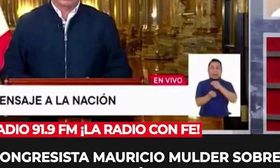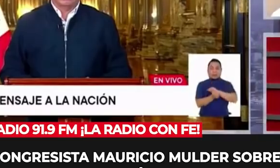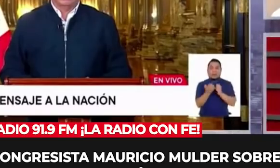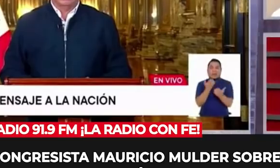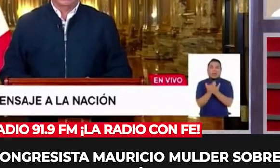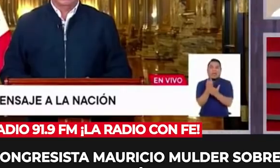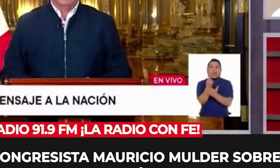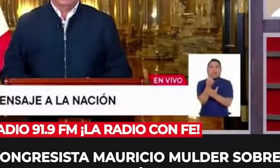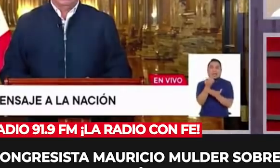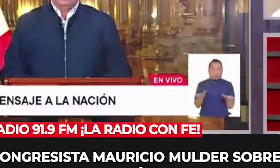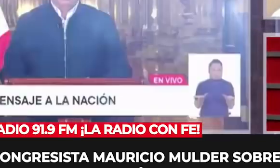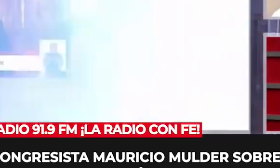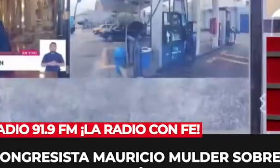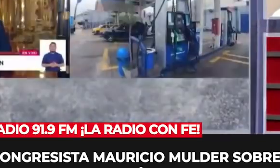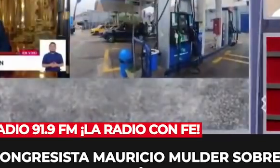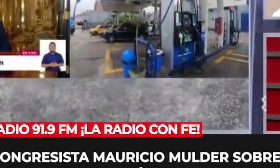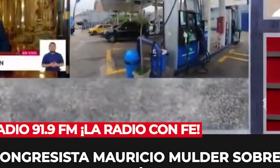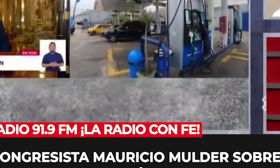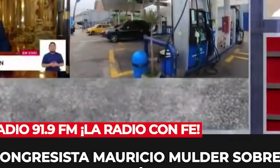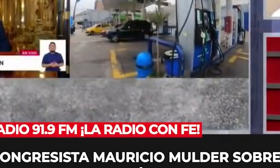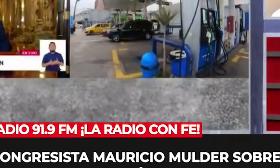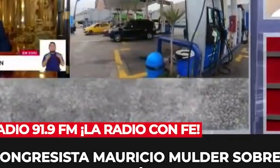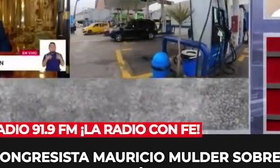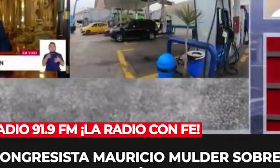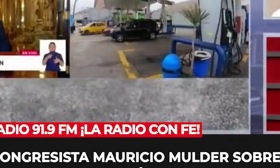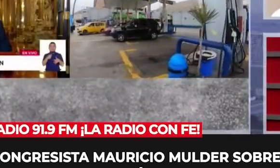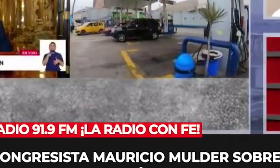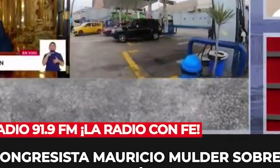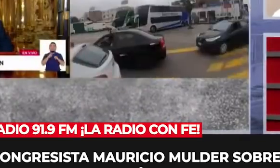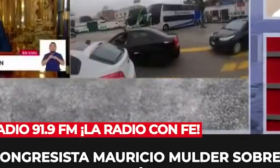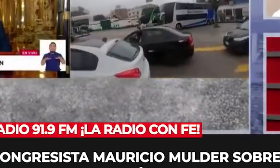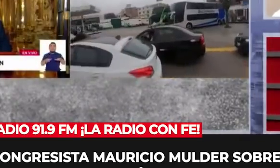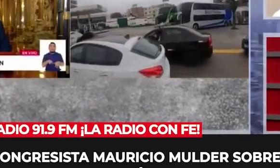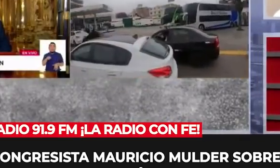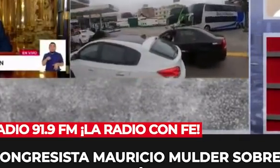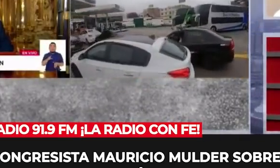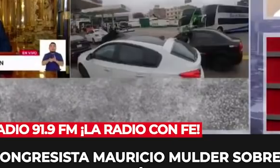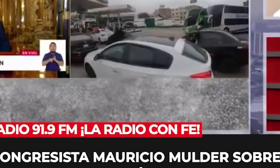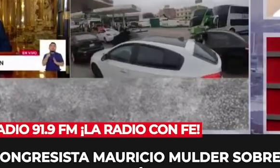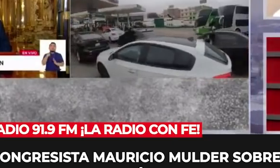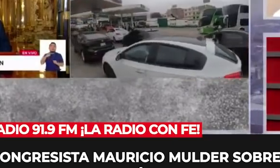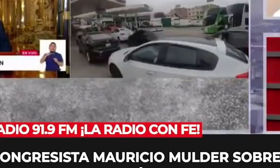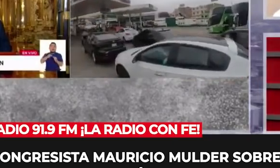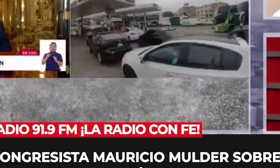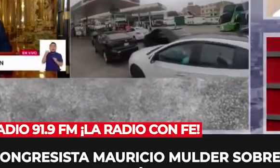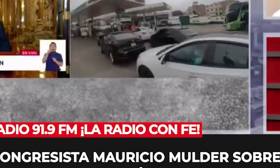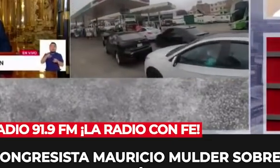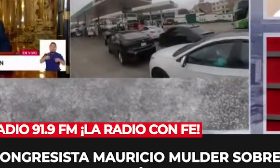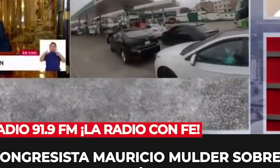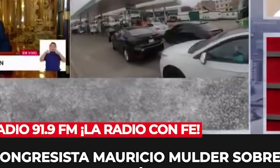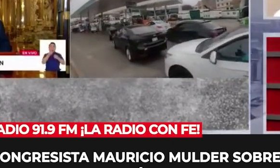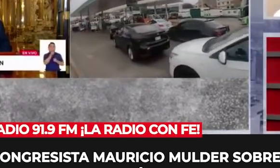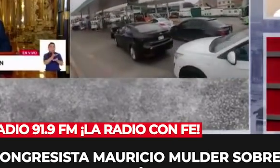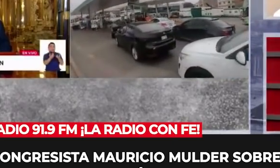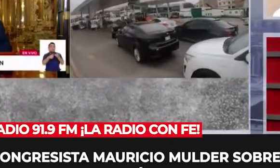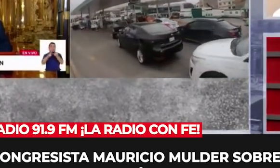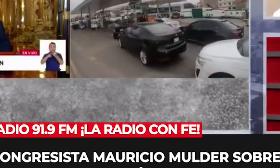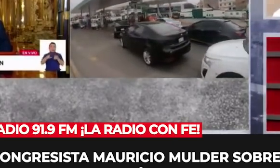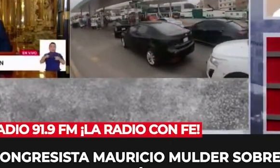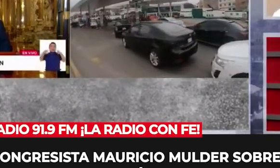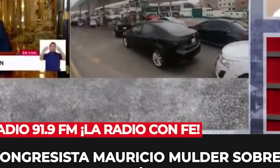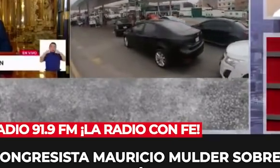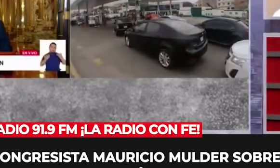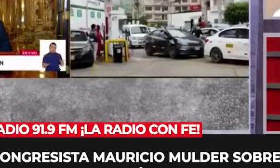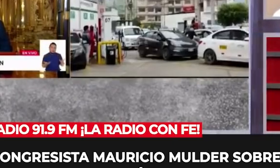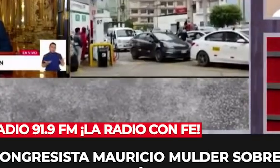presidente Gonzalo, porque para mí, y no creo estar equivocado, pero quiero tu opinión, la cuota de poder de Sendero Luminoso en el